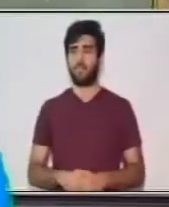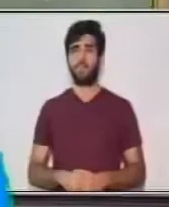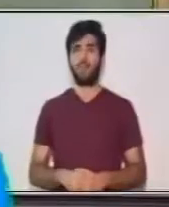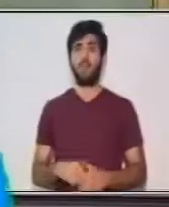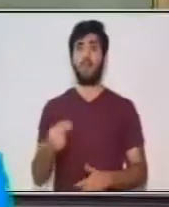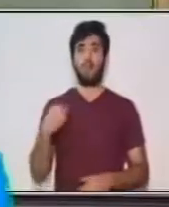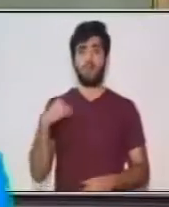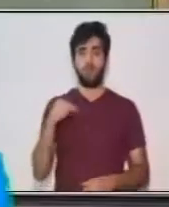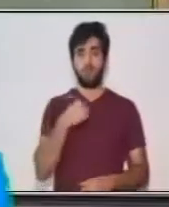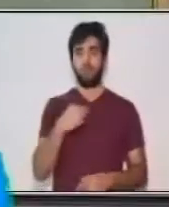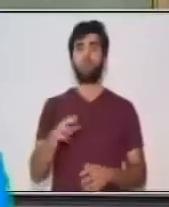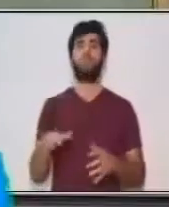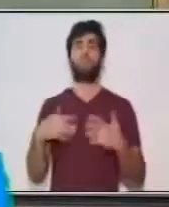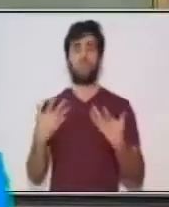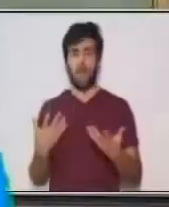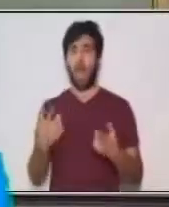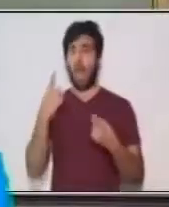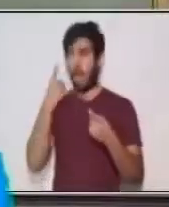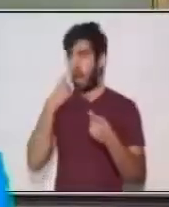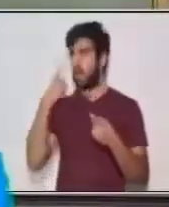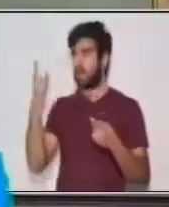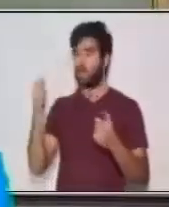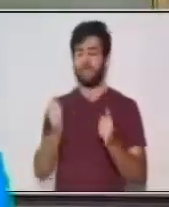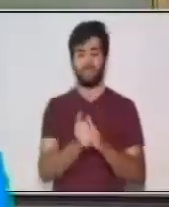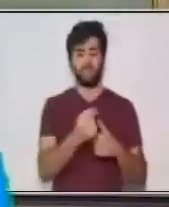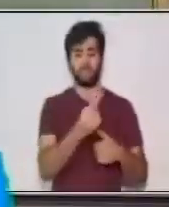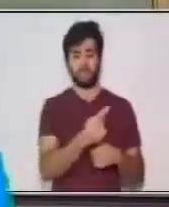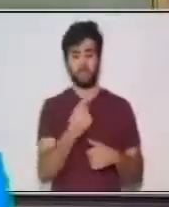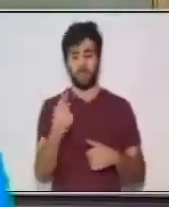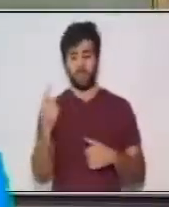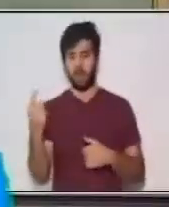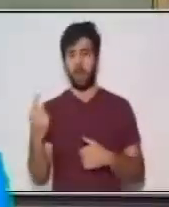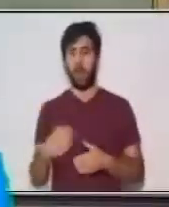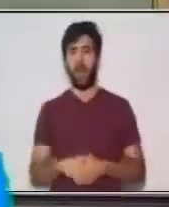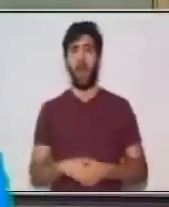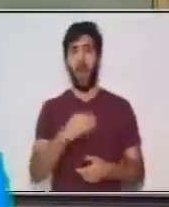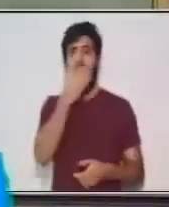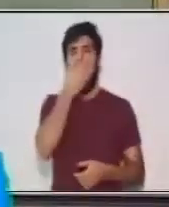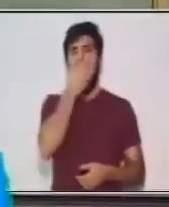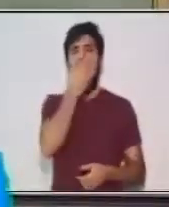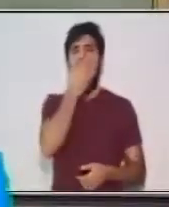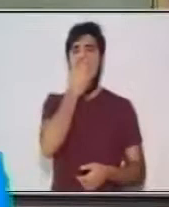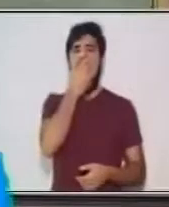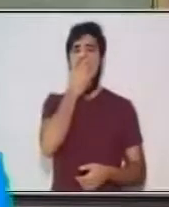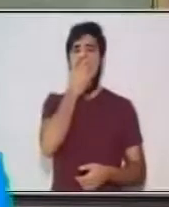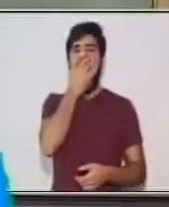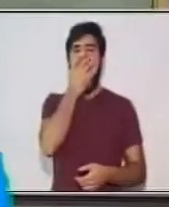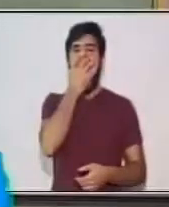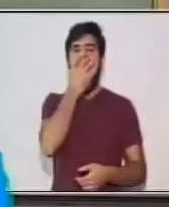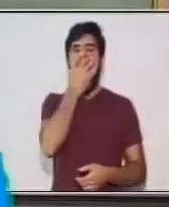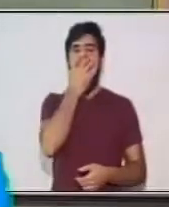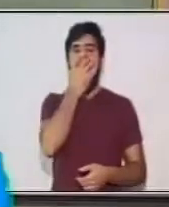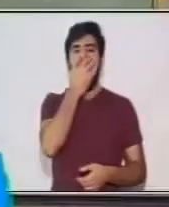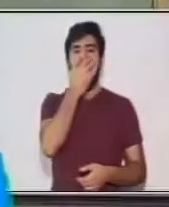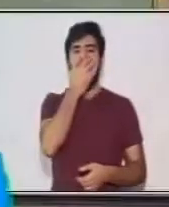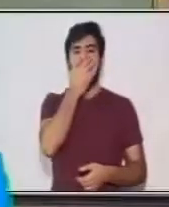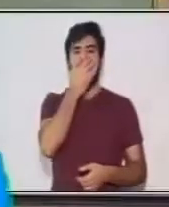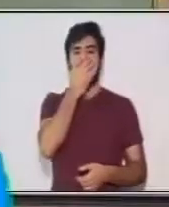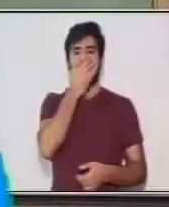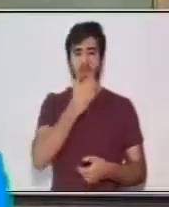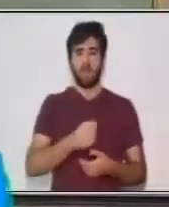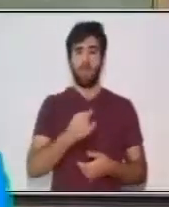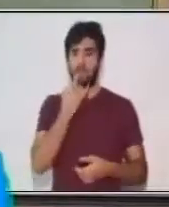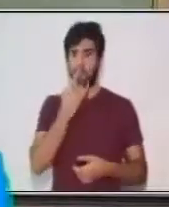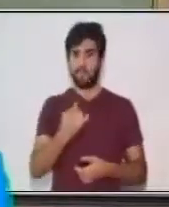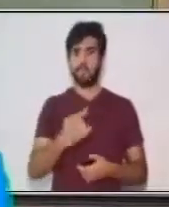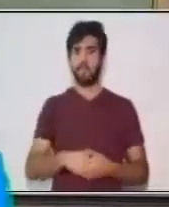que vamos a poder observar en cada uno de los patrones. Entonces, ve anotando en tu cuaderno qué